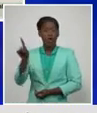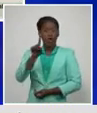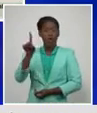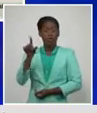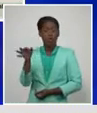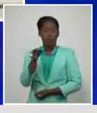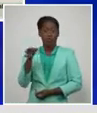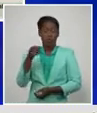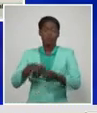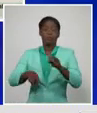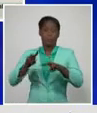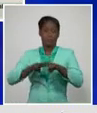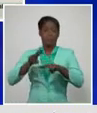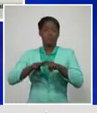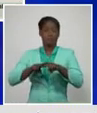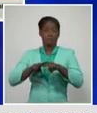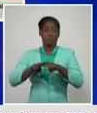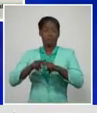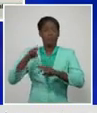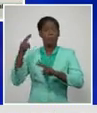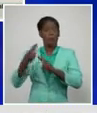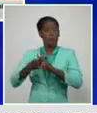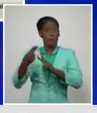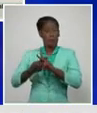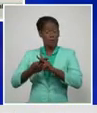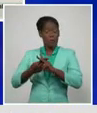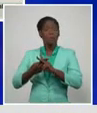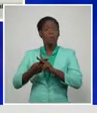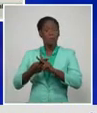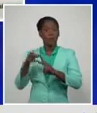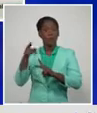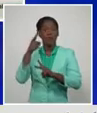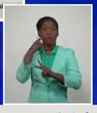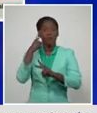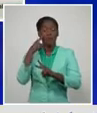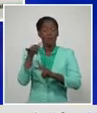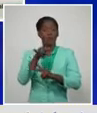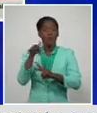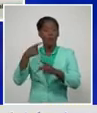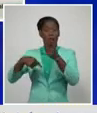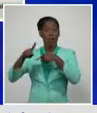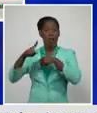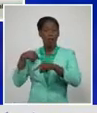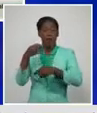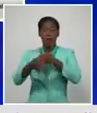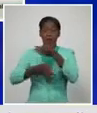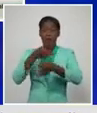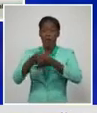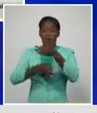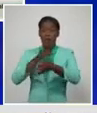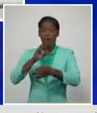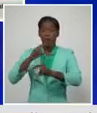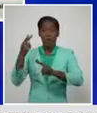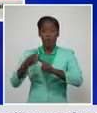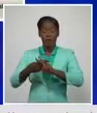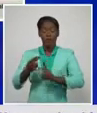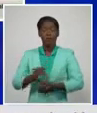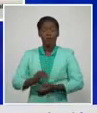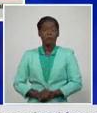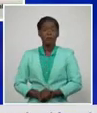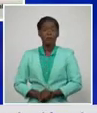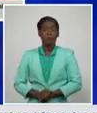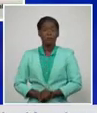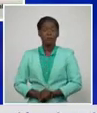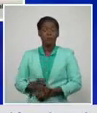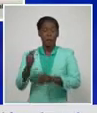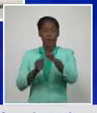y el municipio de Bayamo, como ya habíamos informado en el día de ayer. Habana Vieja con la tasa más